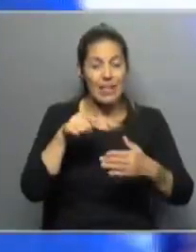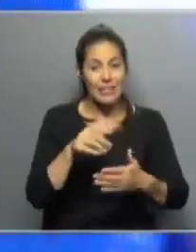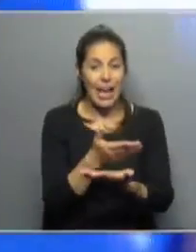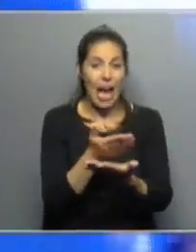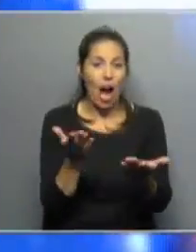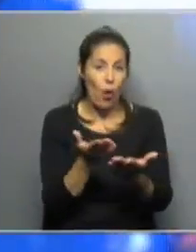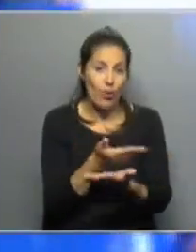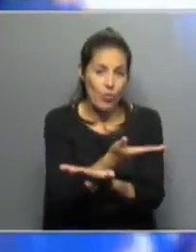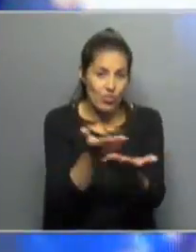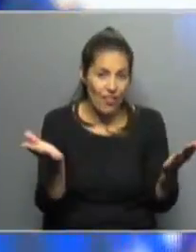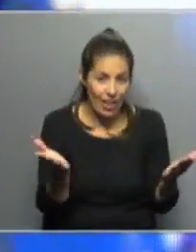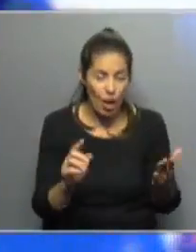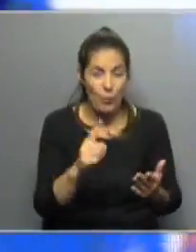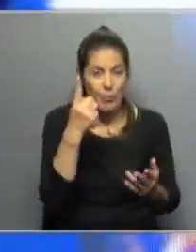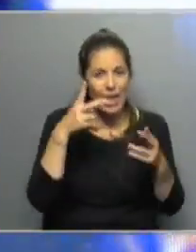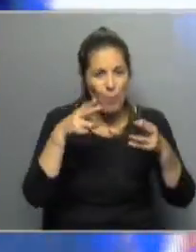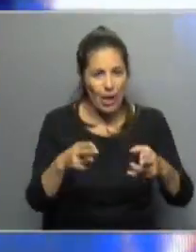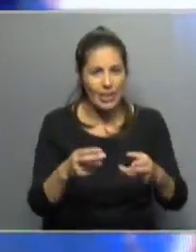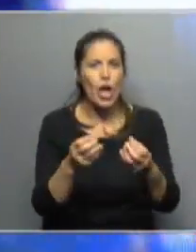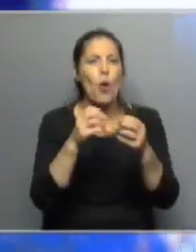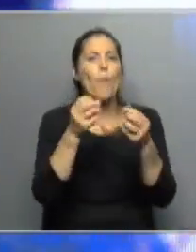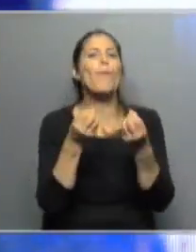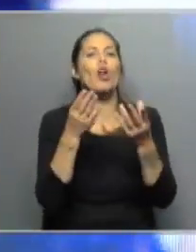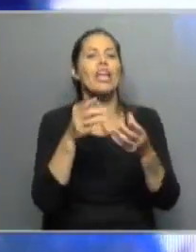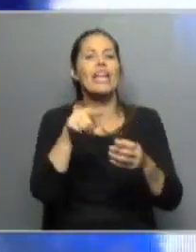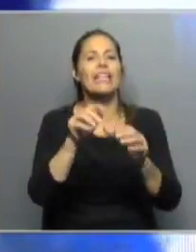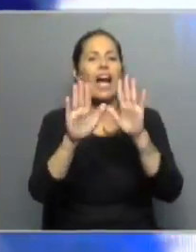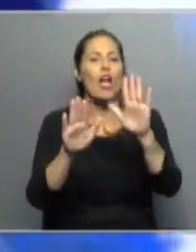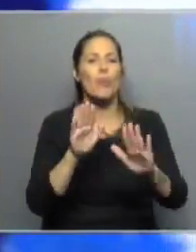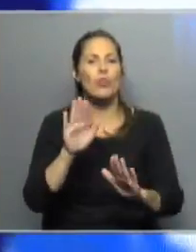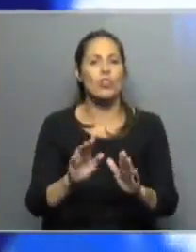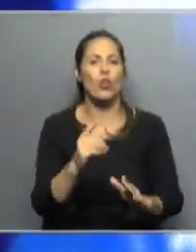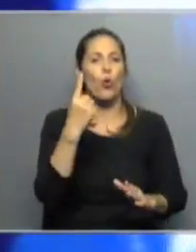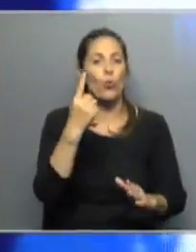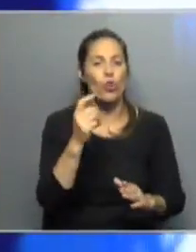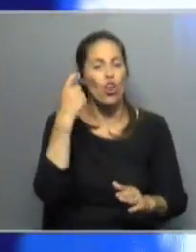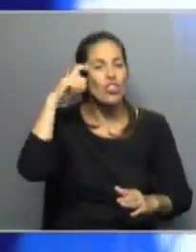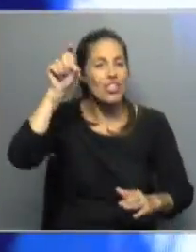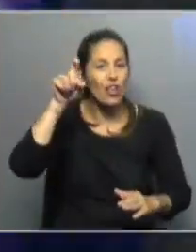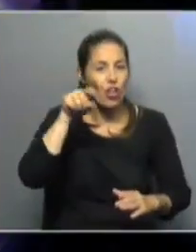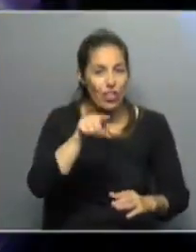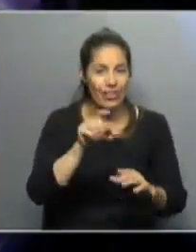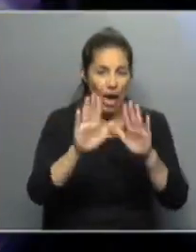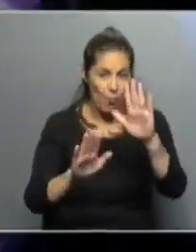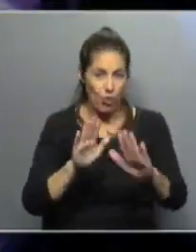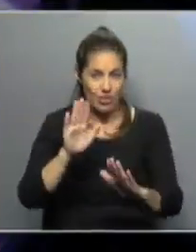esta primera parte del porqué de esta exposición con uno de los ideólogos de la misma.